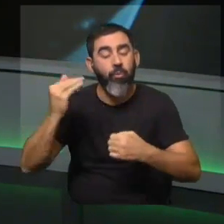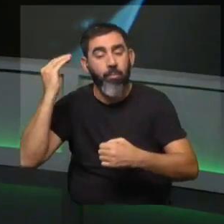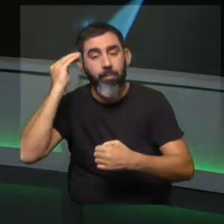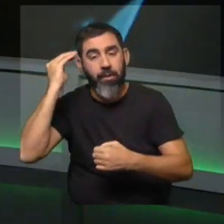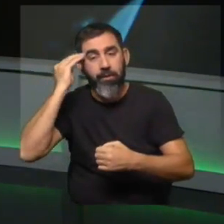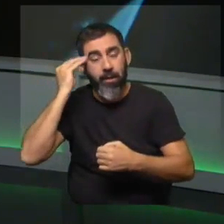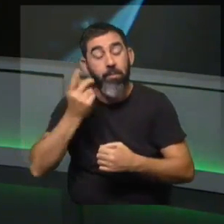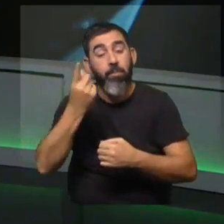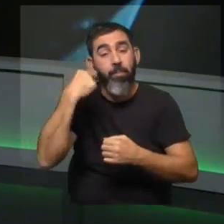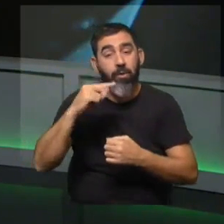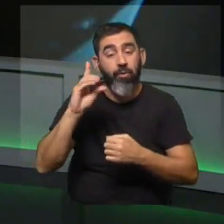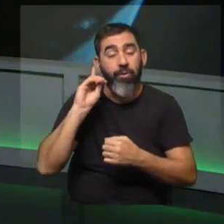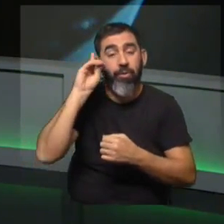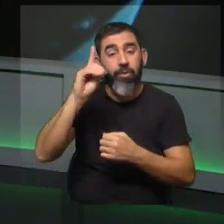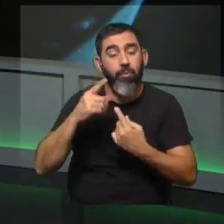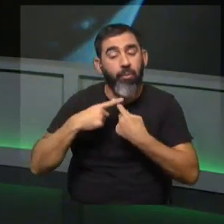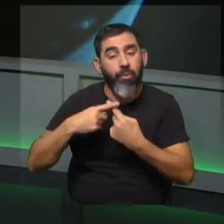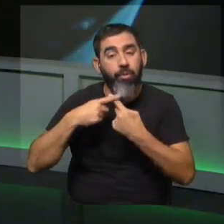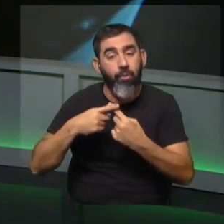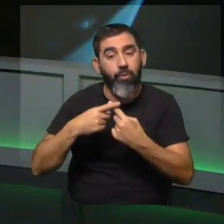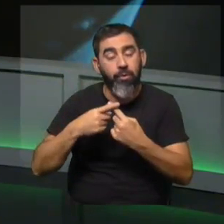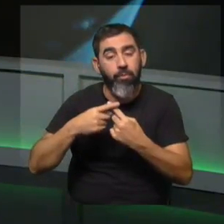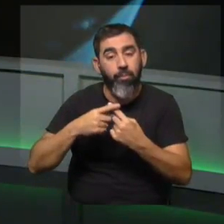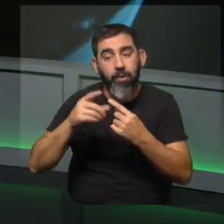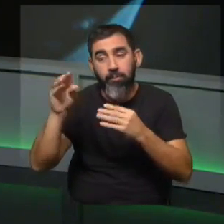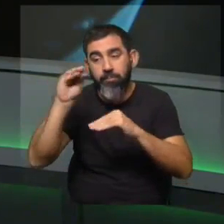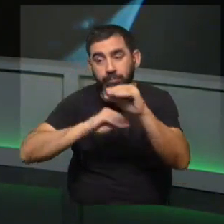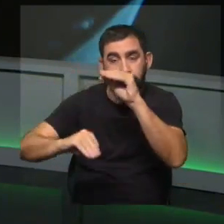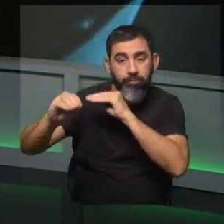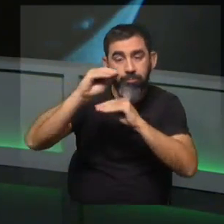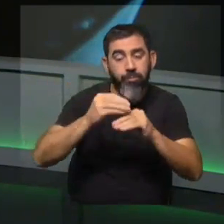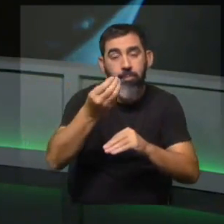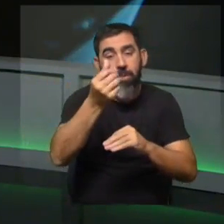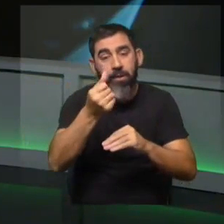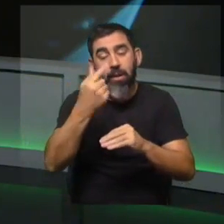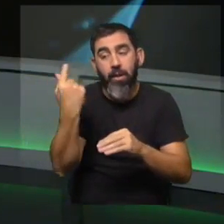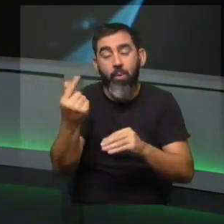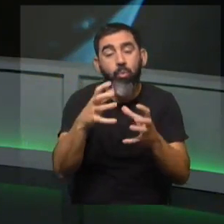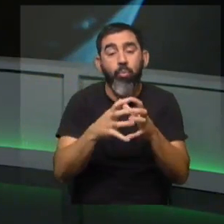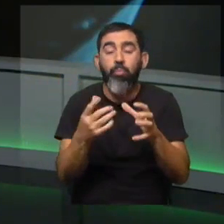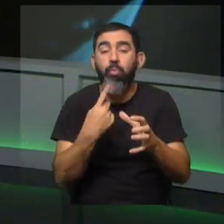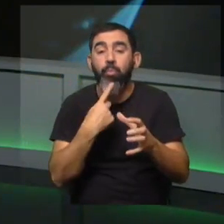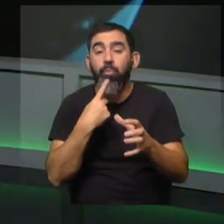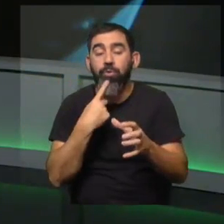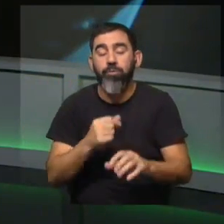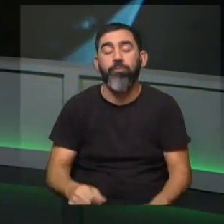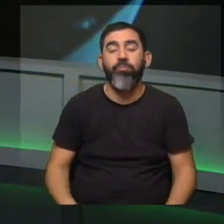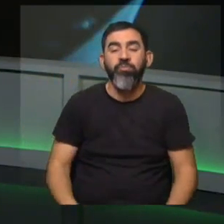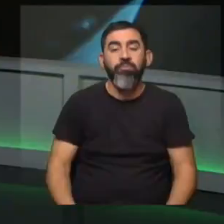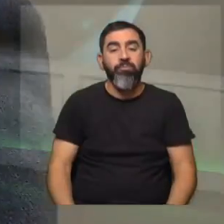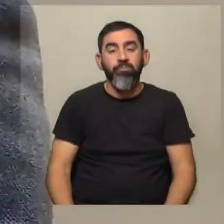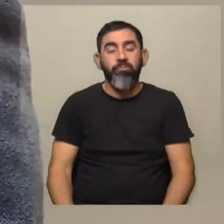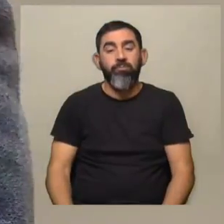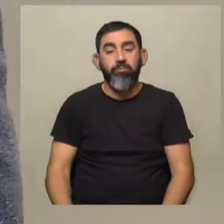pero que los legisladores están trabajando para concretar las reasignaciones de recursos que cada partido está entendiendo conveniente